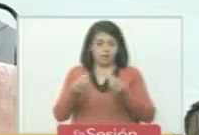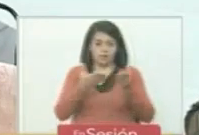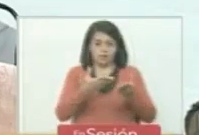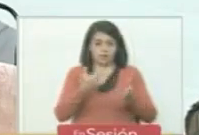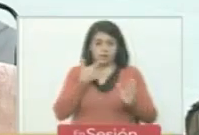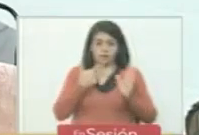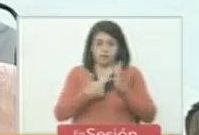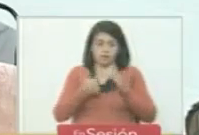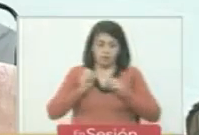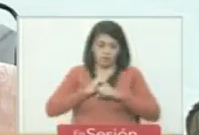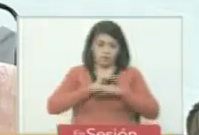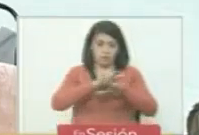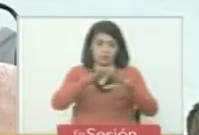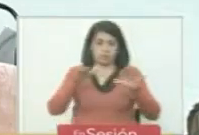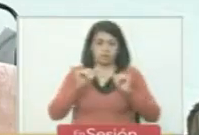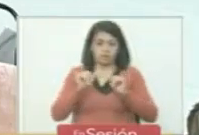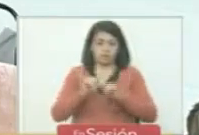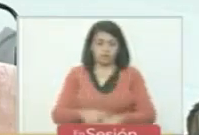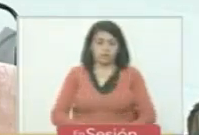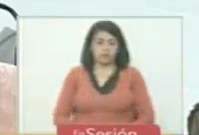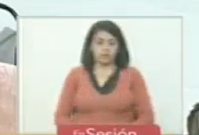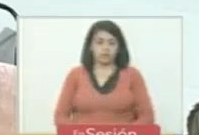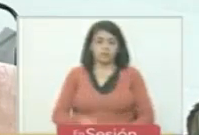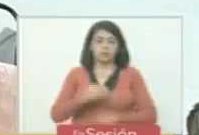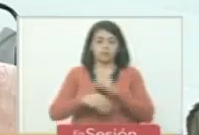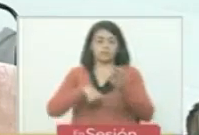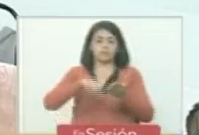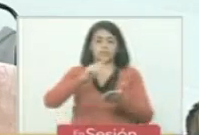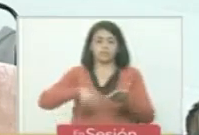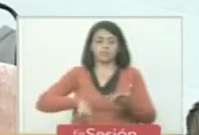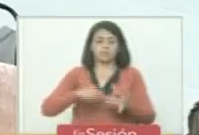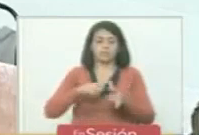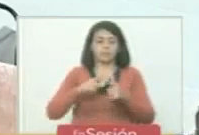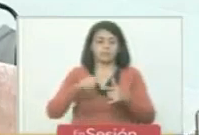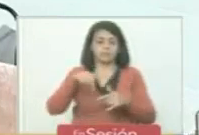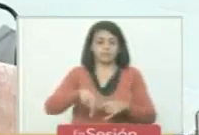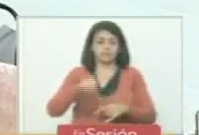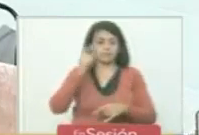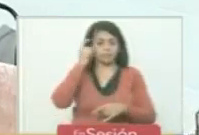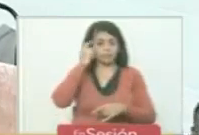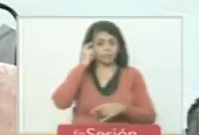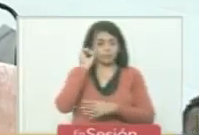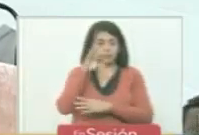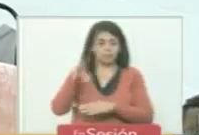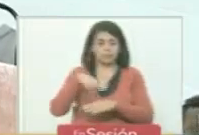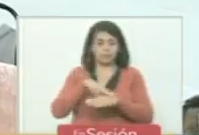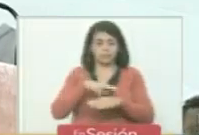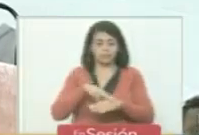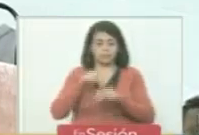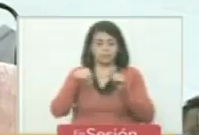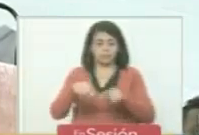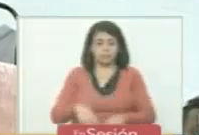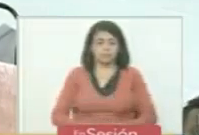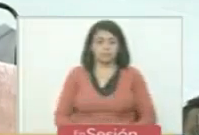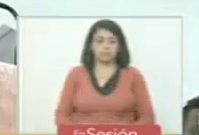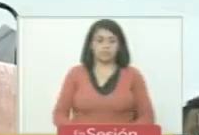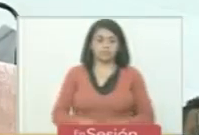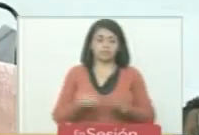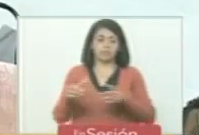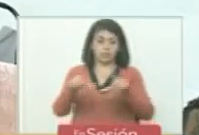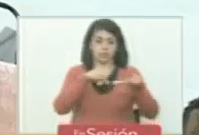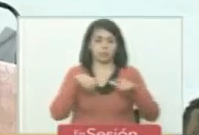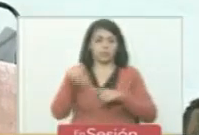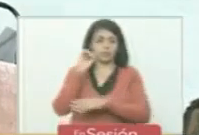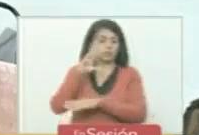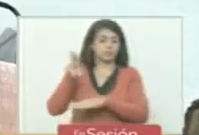máxima difusión al mismo. Dado, firmado y sellado en el Palacio Federal Legislativo, sede de la